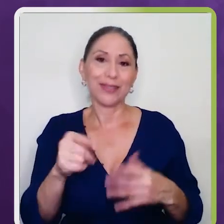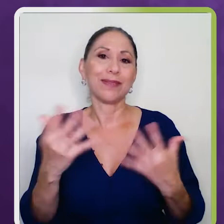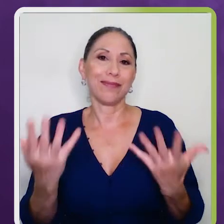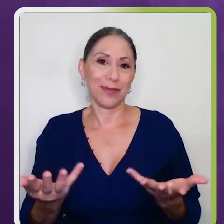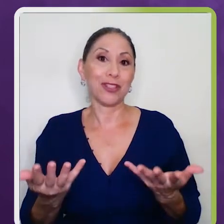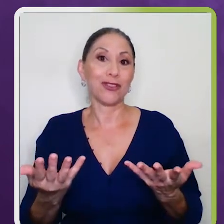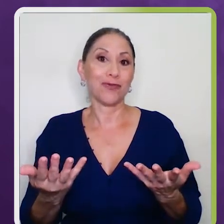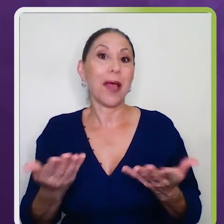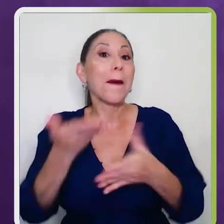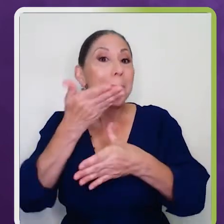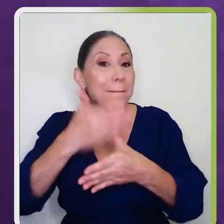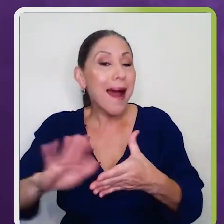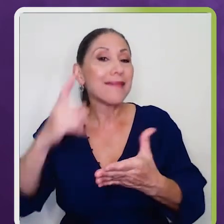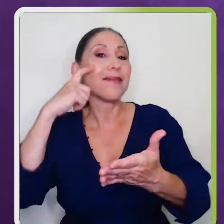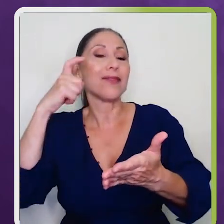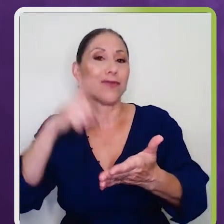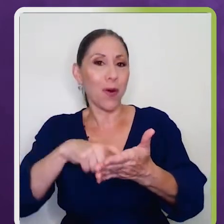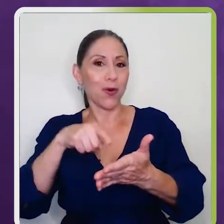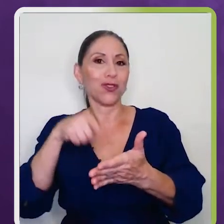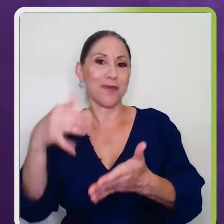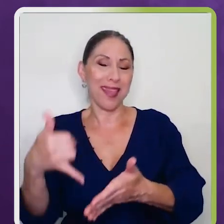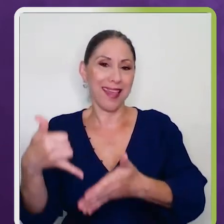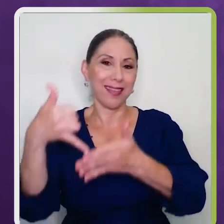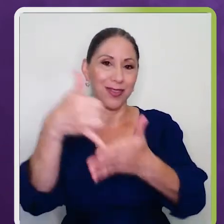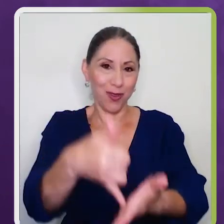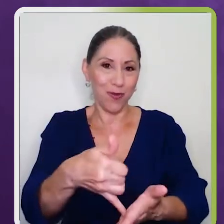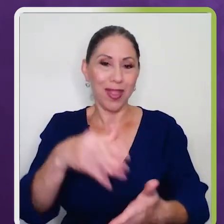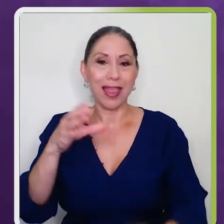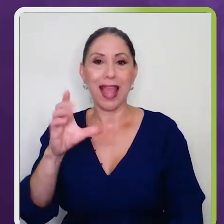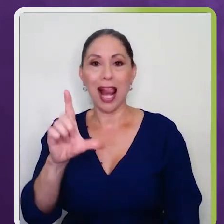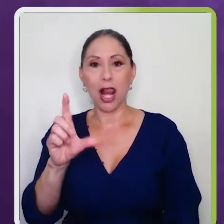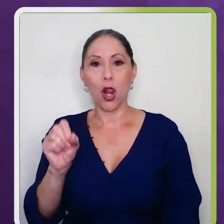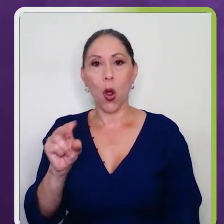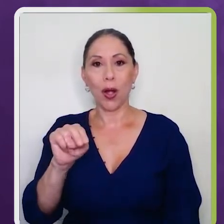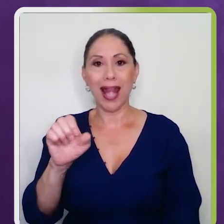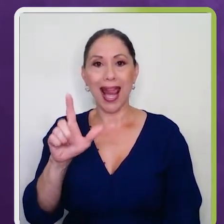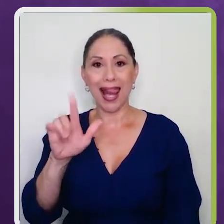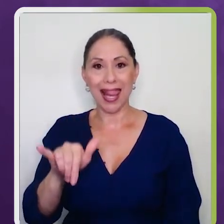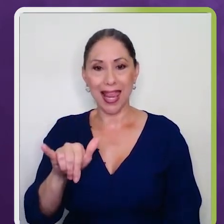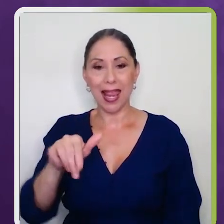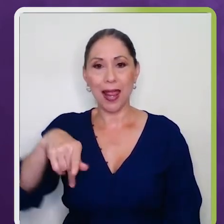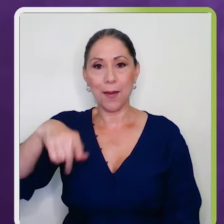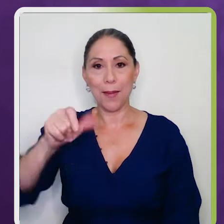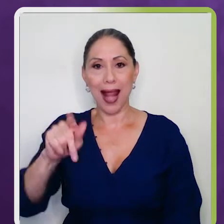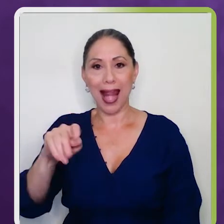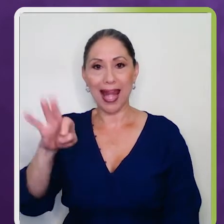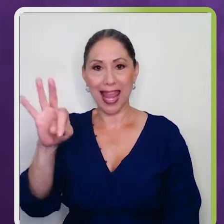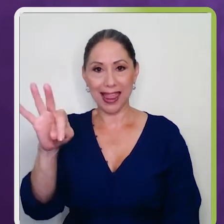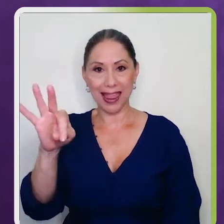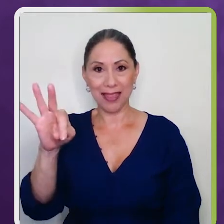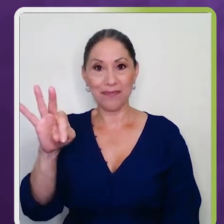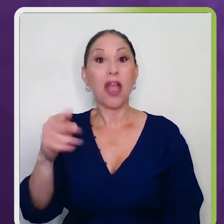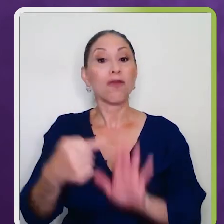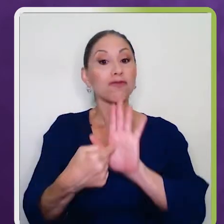del reconocimiento que se hace en Lonely Planet, y resaltando todas esas